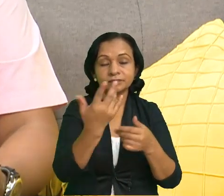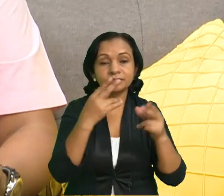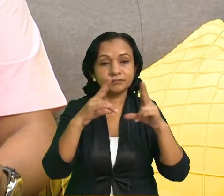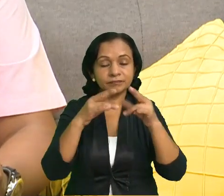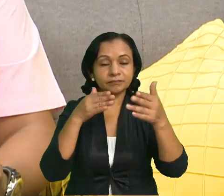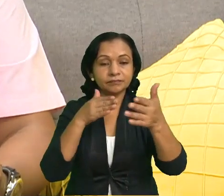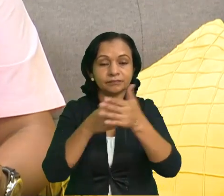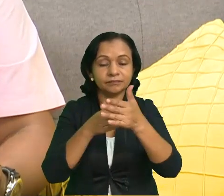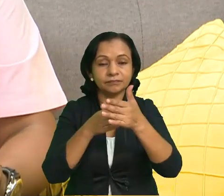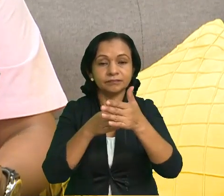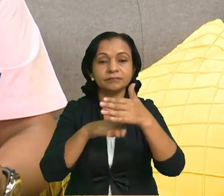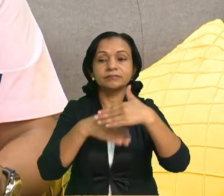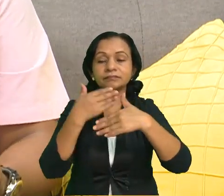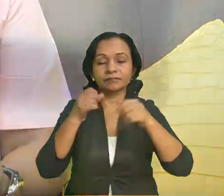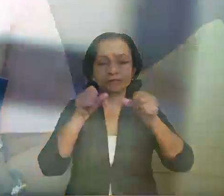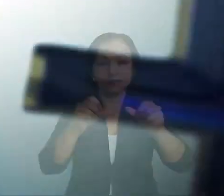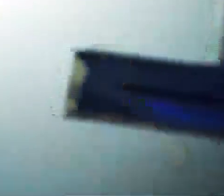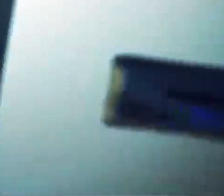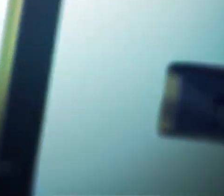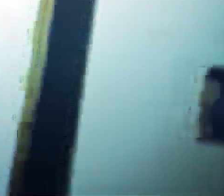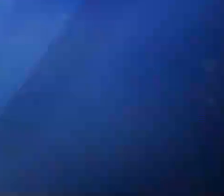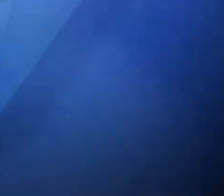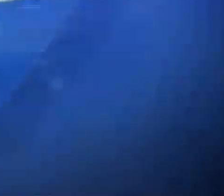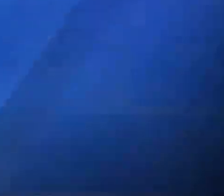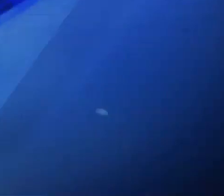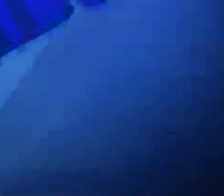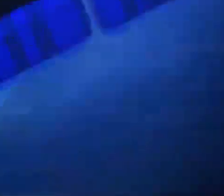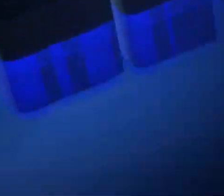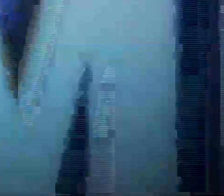hacemos una breve pausa y ya volvemos